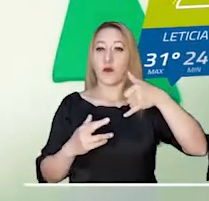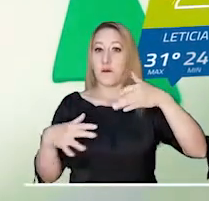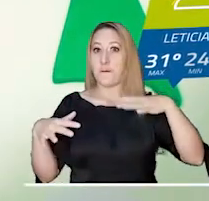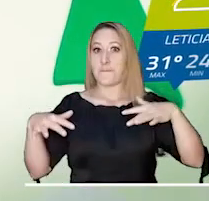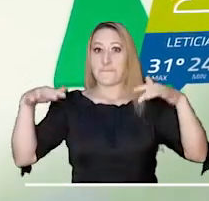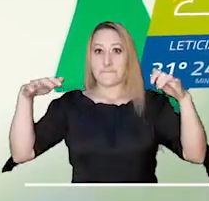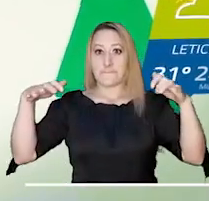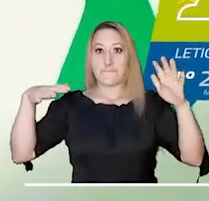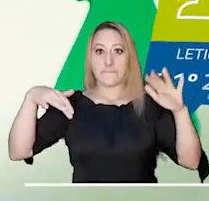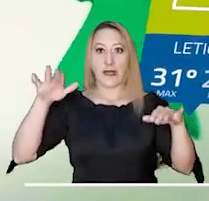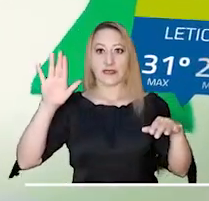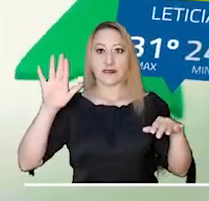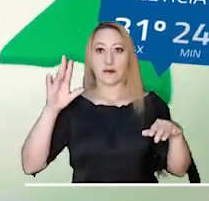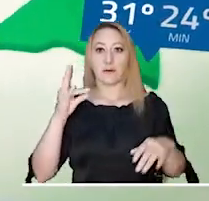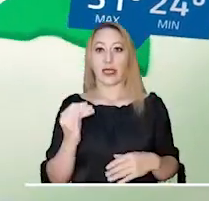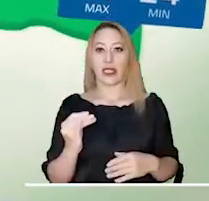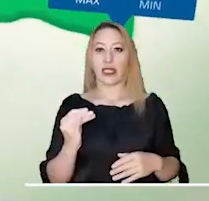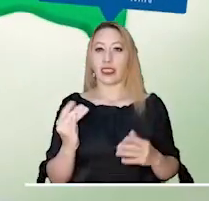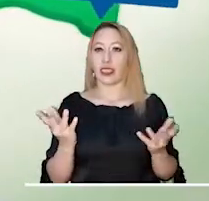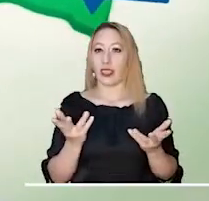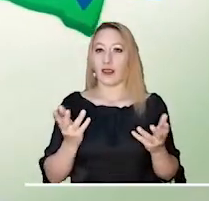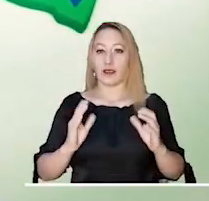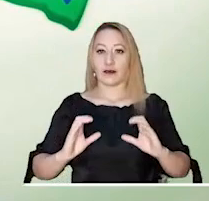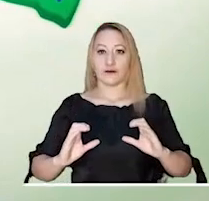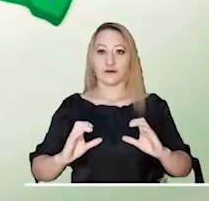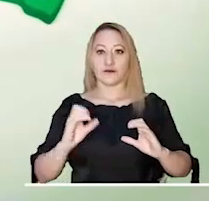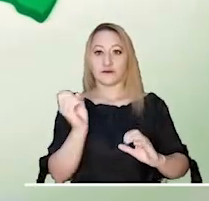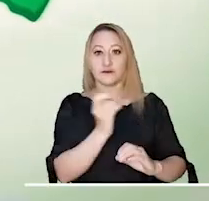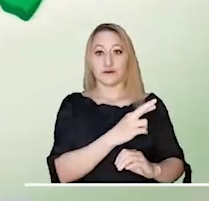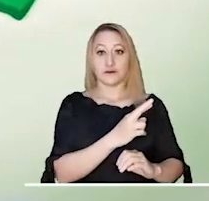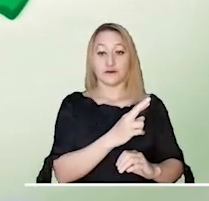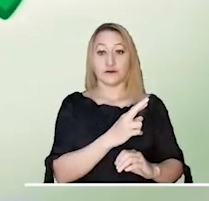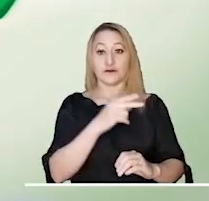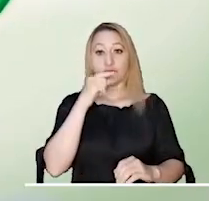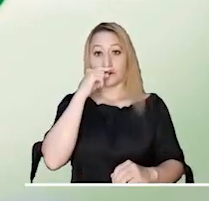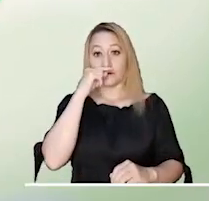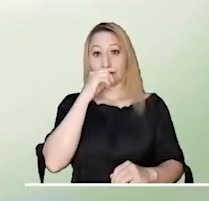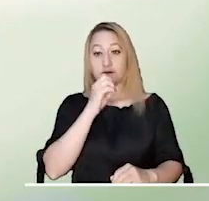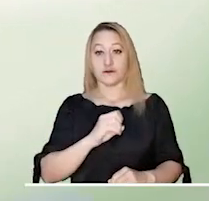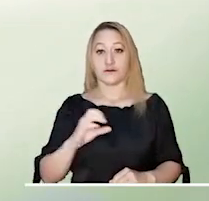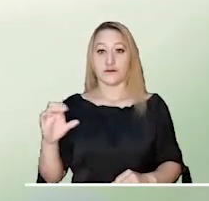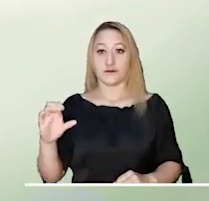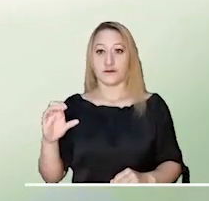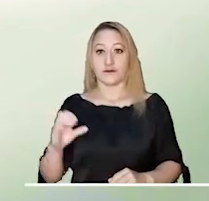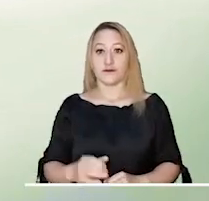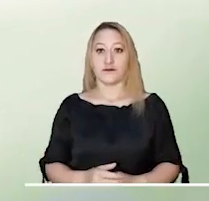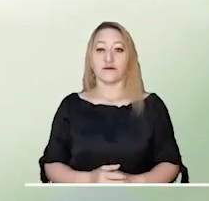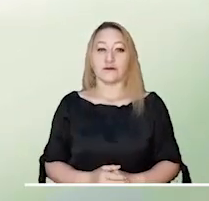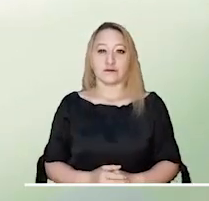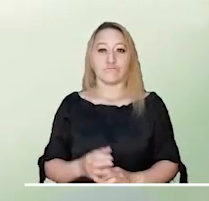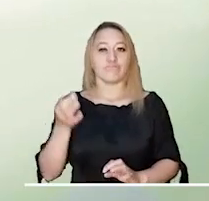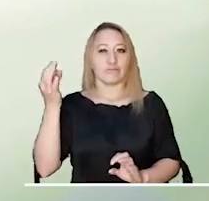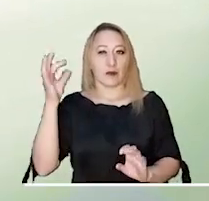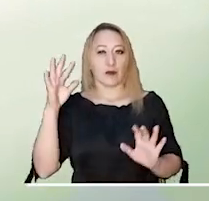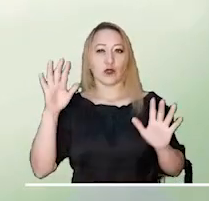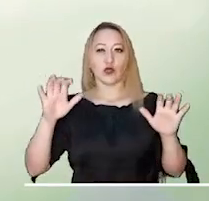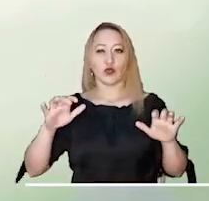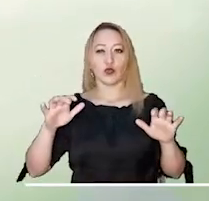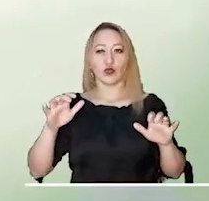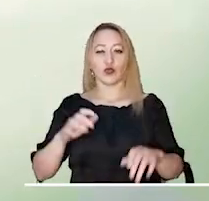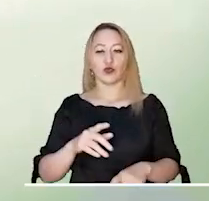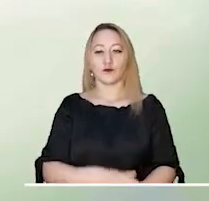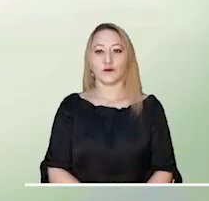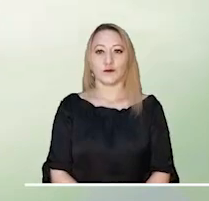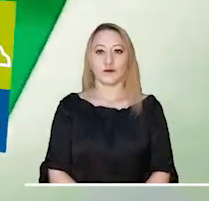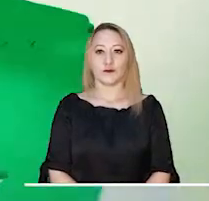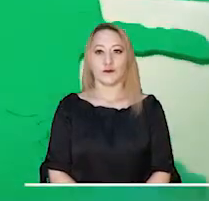Vichada. Vamos ahora al sur del país, que promete tiempo seco predominante. La excepción se espera en el oriente de Caquetá y